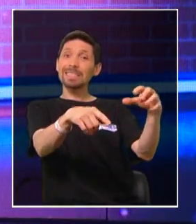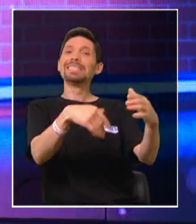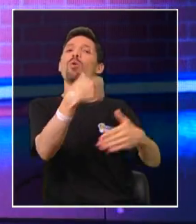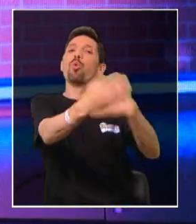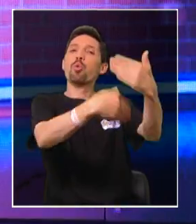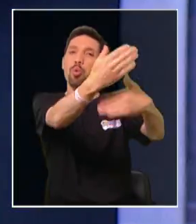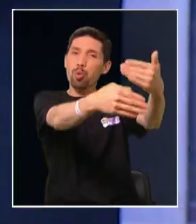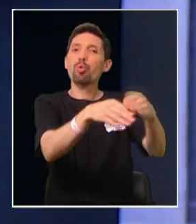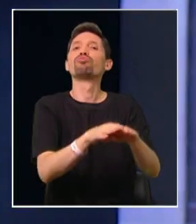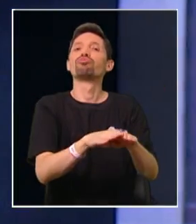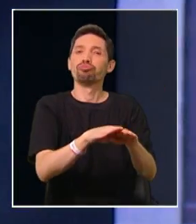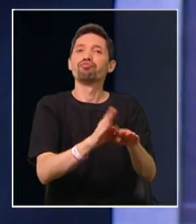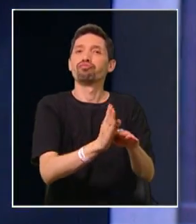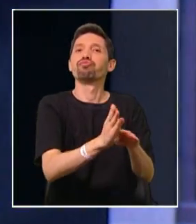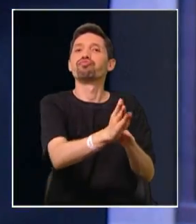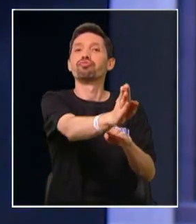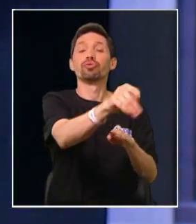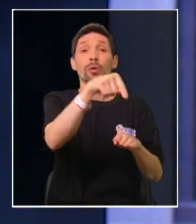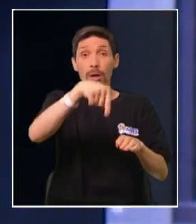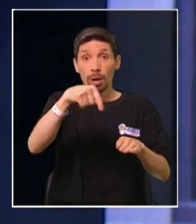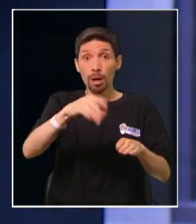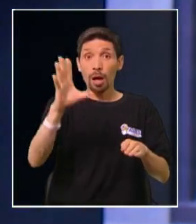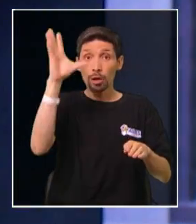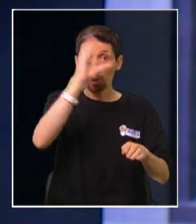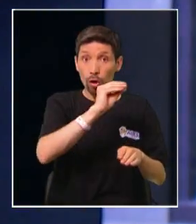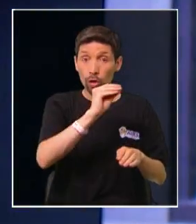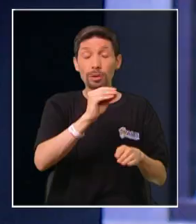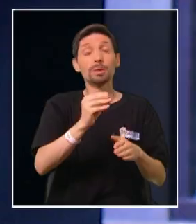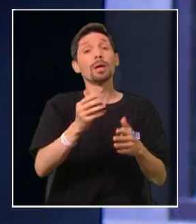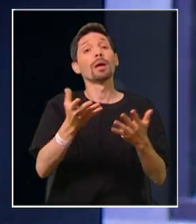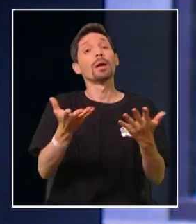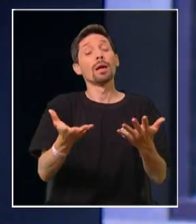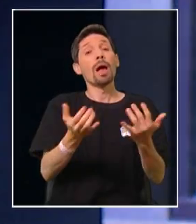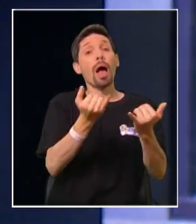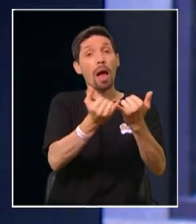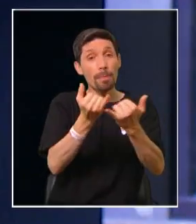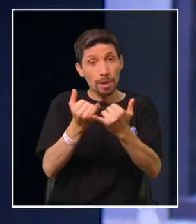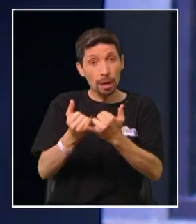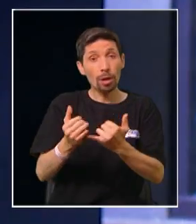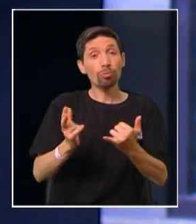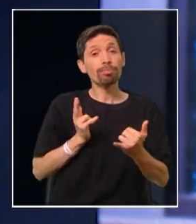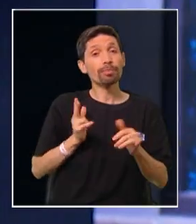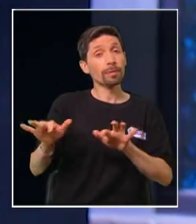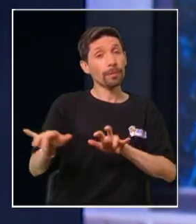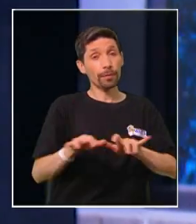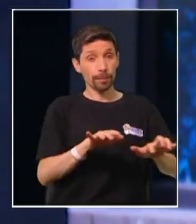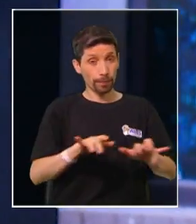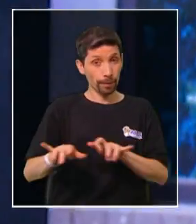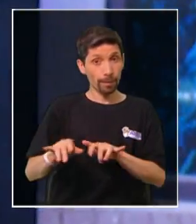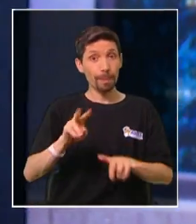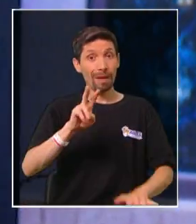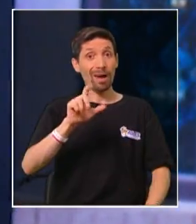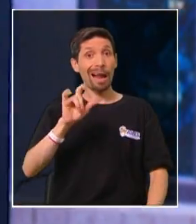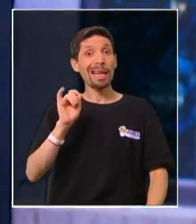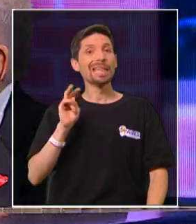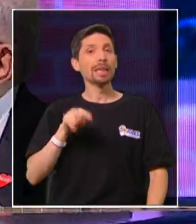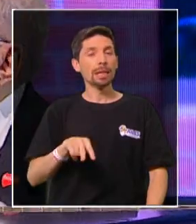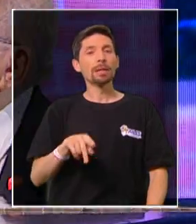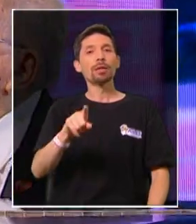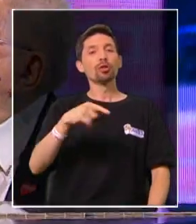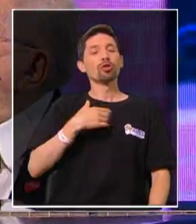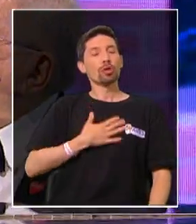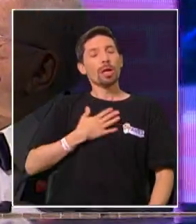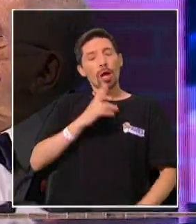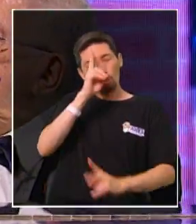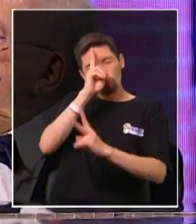al frente. Esta noche, amigo y maestro Valentín, quiero homenajear en su persona